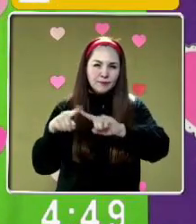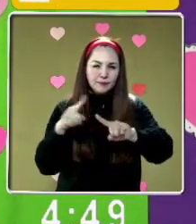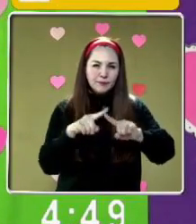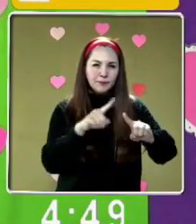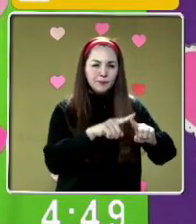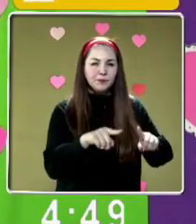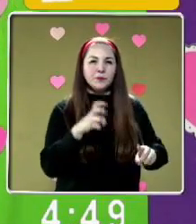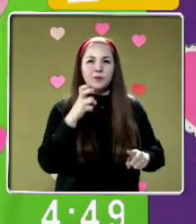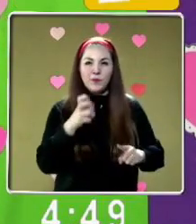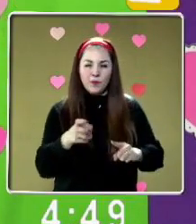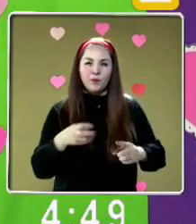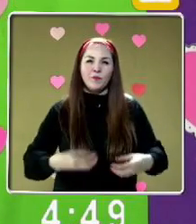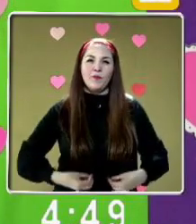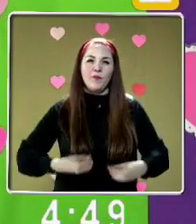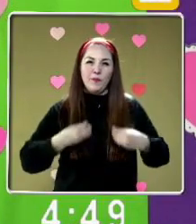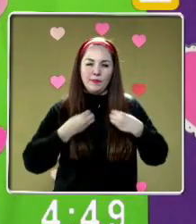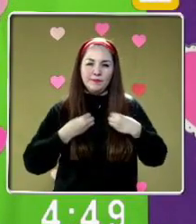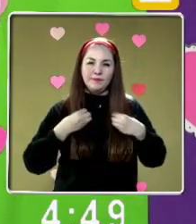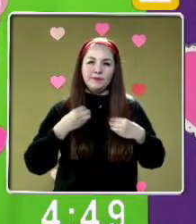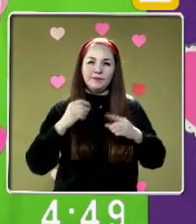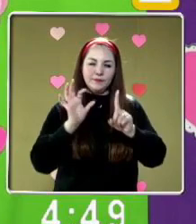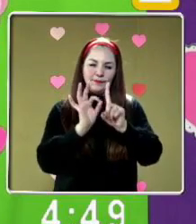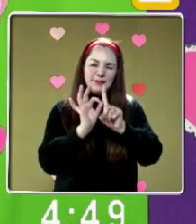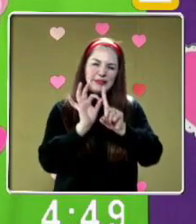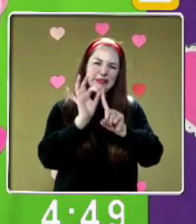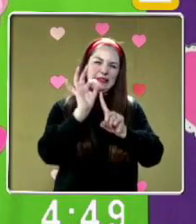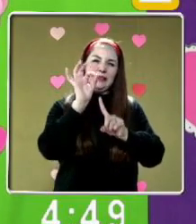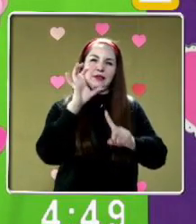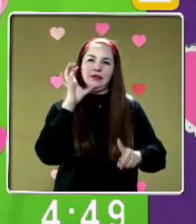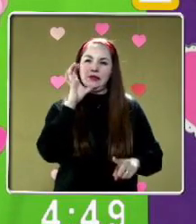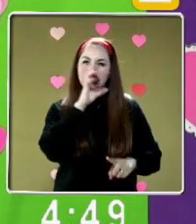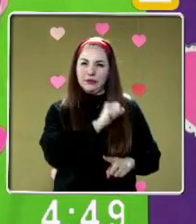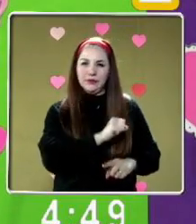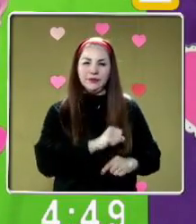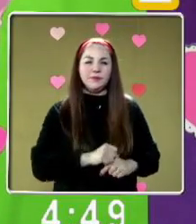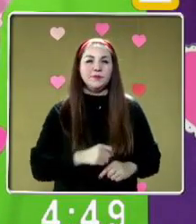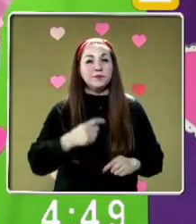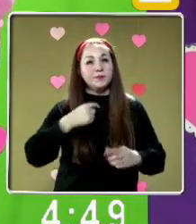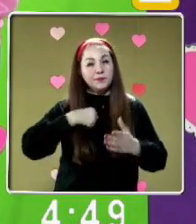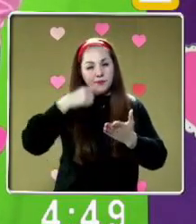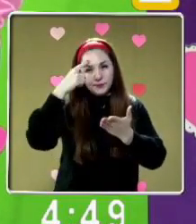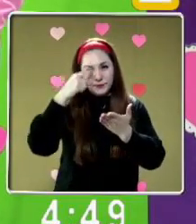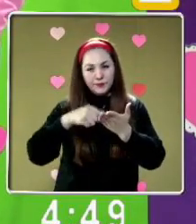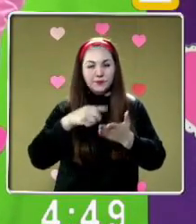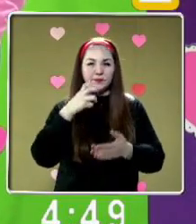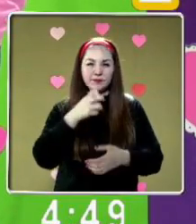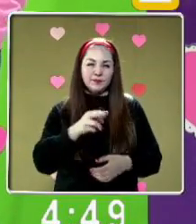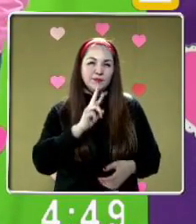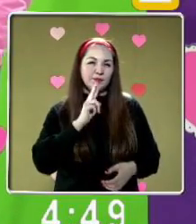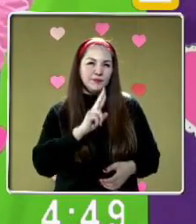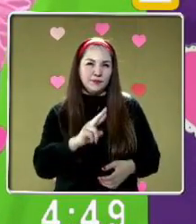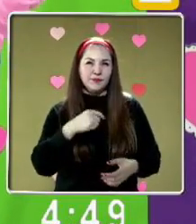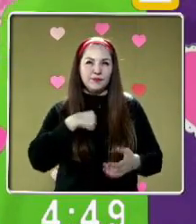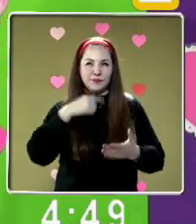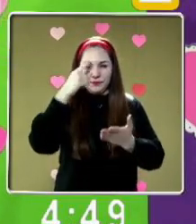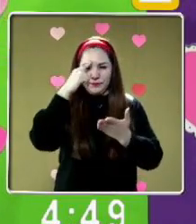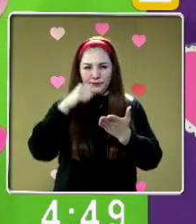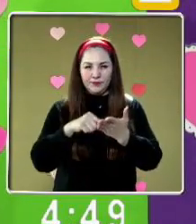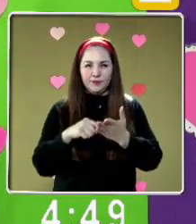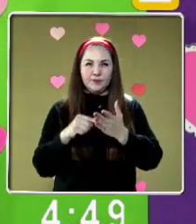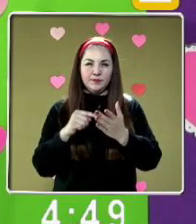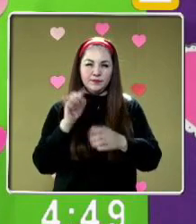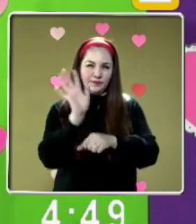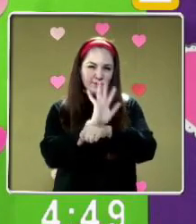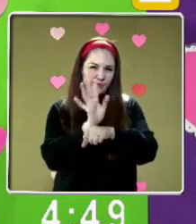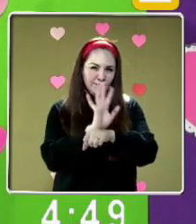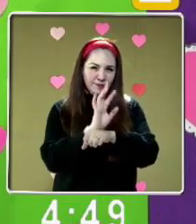son aquellos que sobreviven a temperaturas muy extremas. Entonces yo creo, maestra, que con las dos respuestas que le quedan y por las